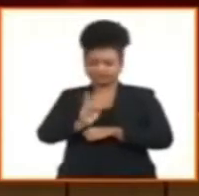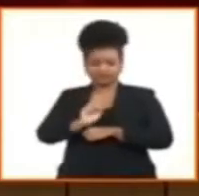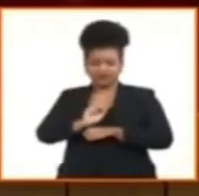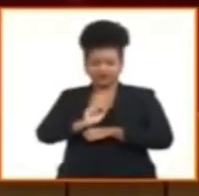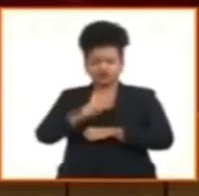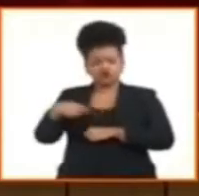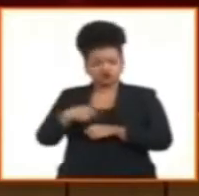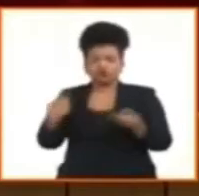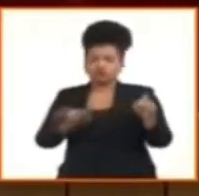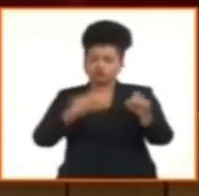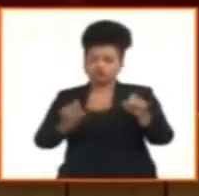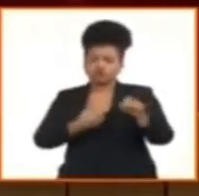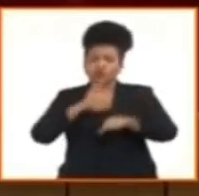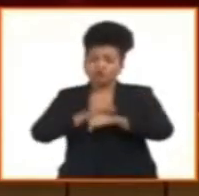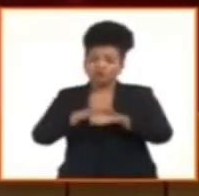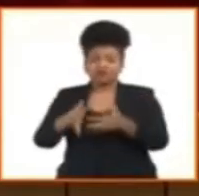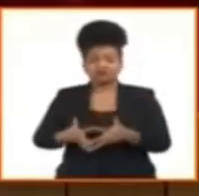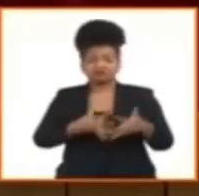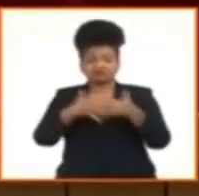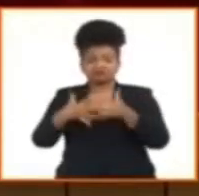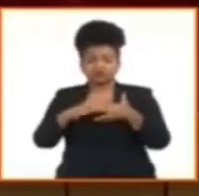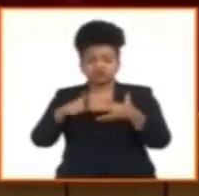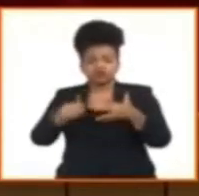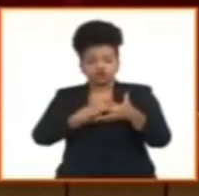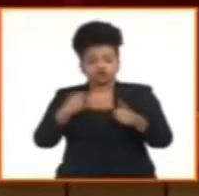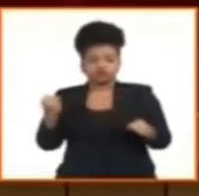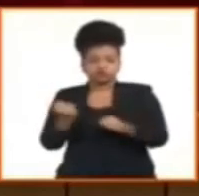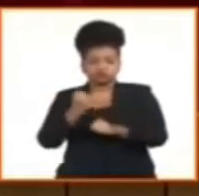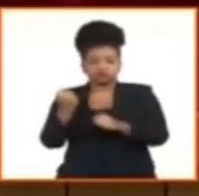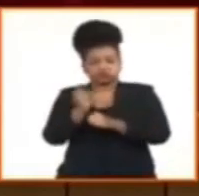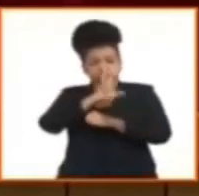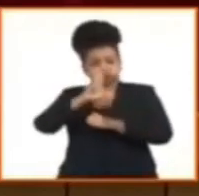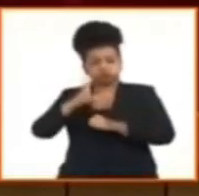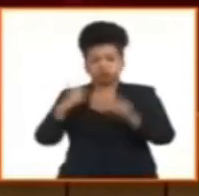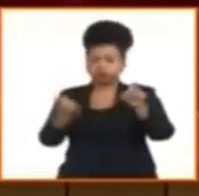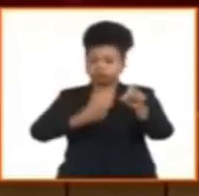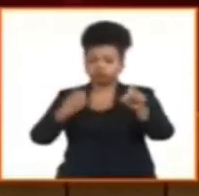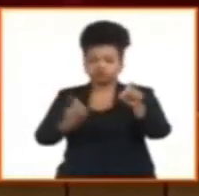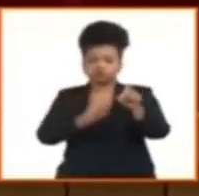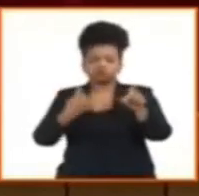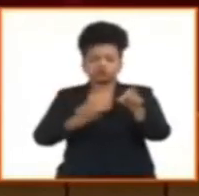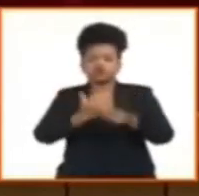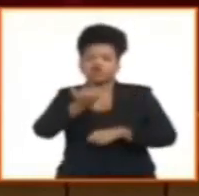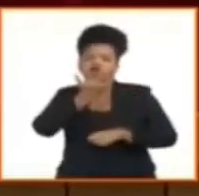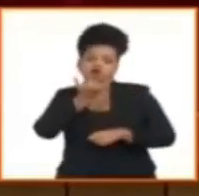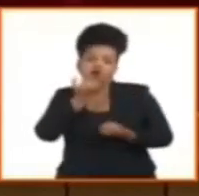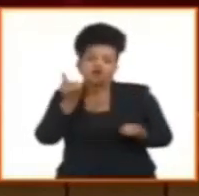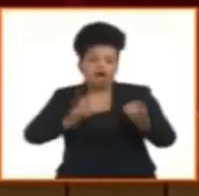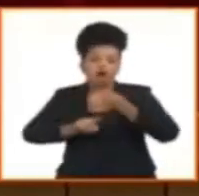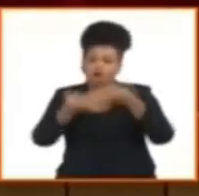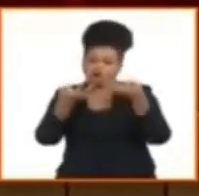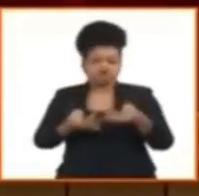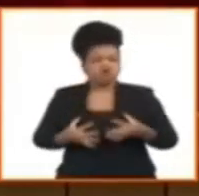enemigos. Por mucha responsabilidad que tengamos los revolucionarios en los errores en el complejo proceso de